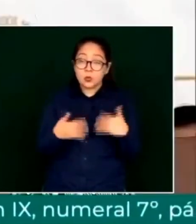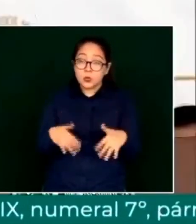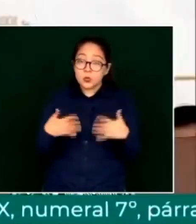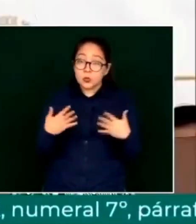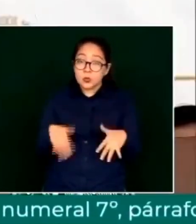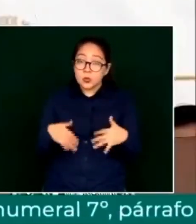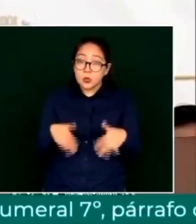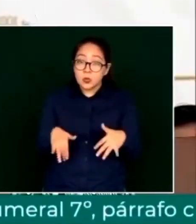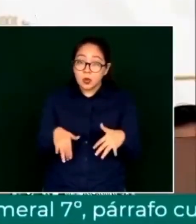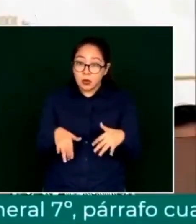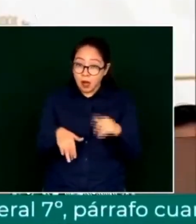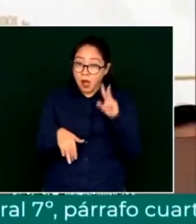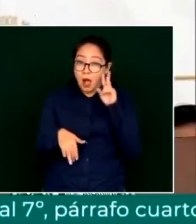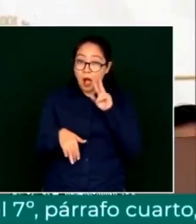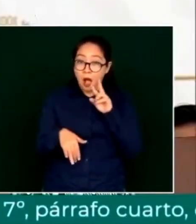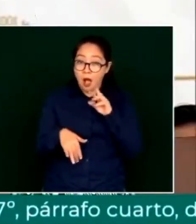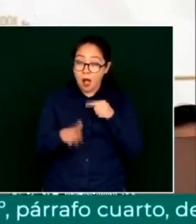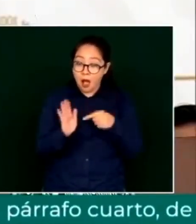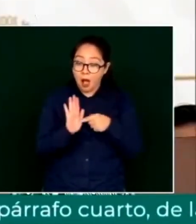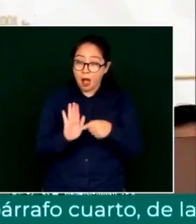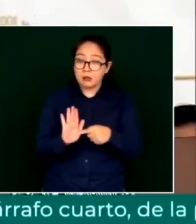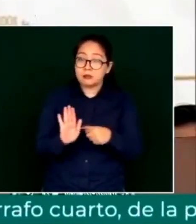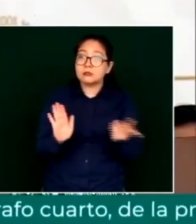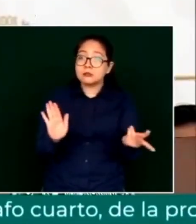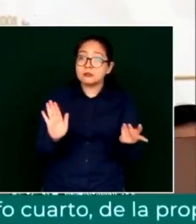gente no sabe,